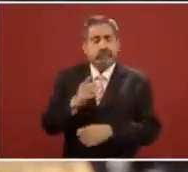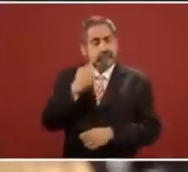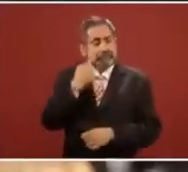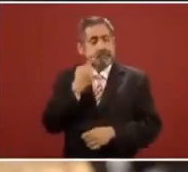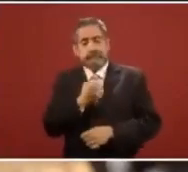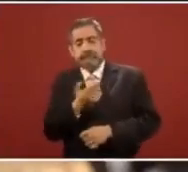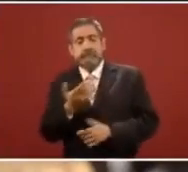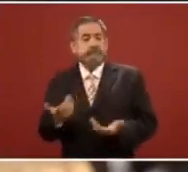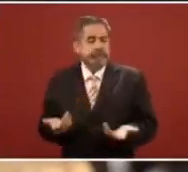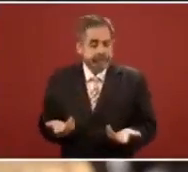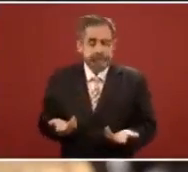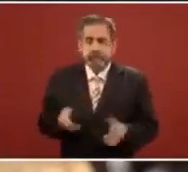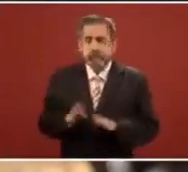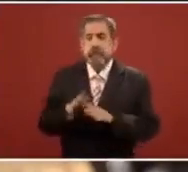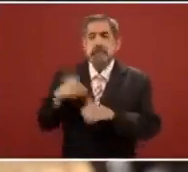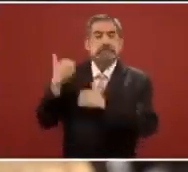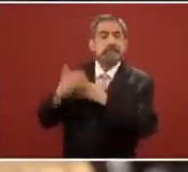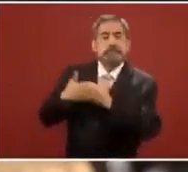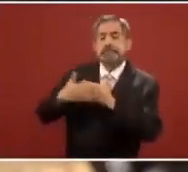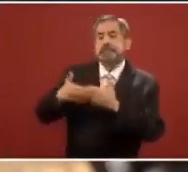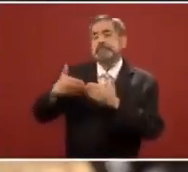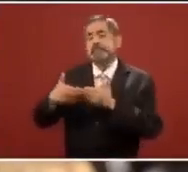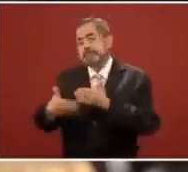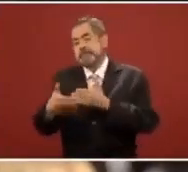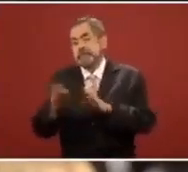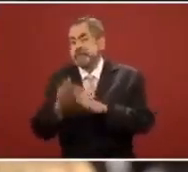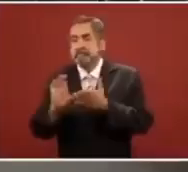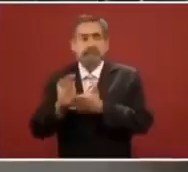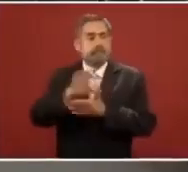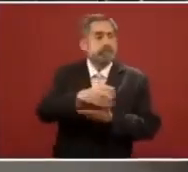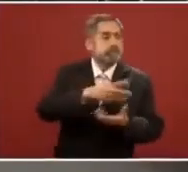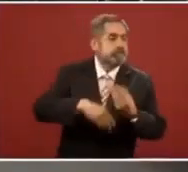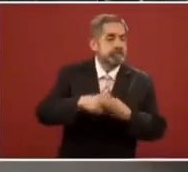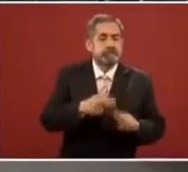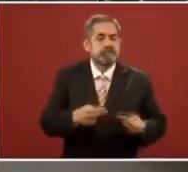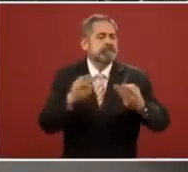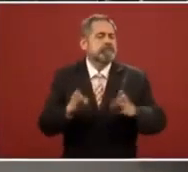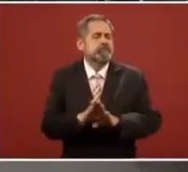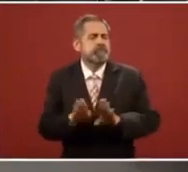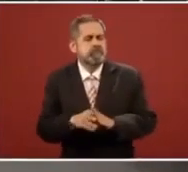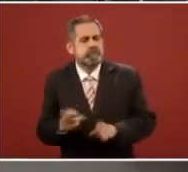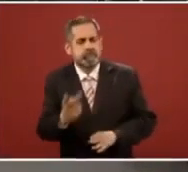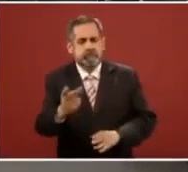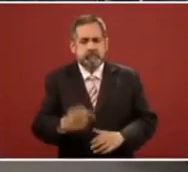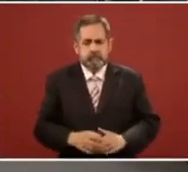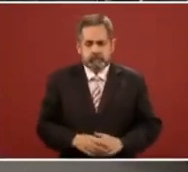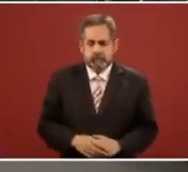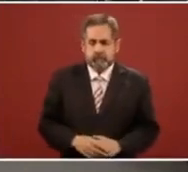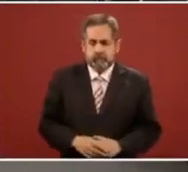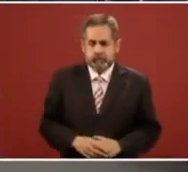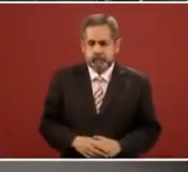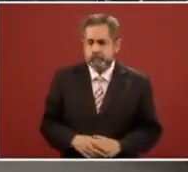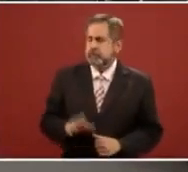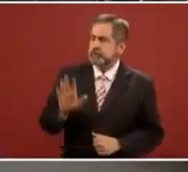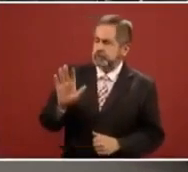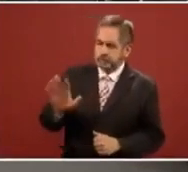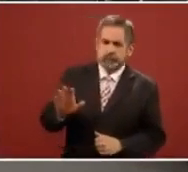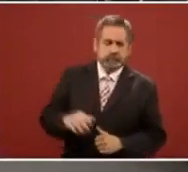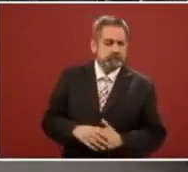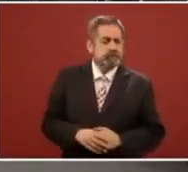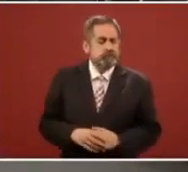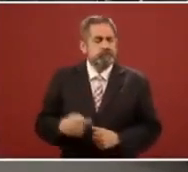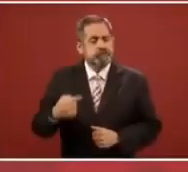México y la importancia que vendrá en términos de inversiones? Bueno, que no vamos nosotros a